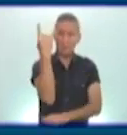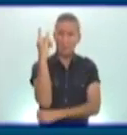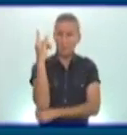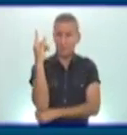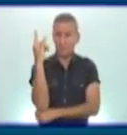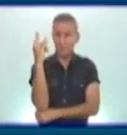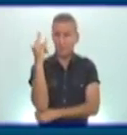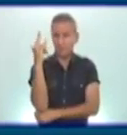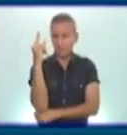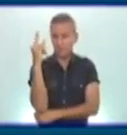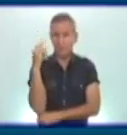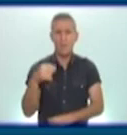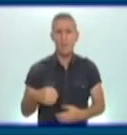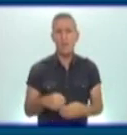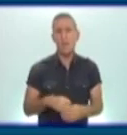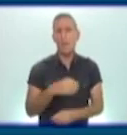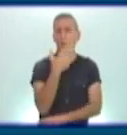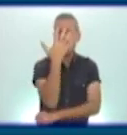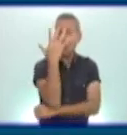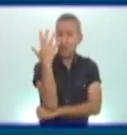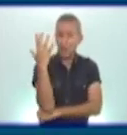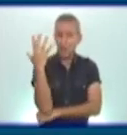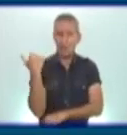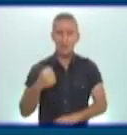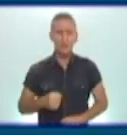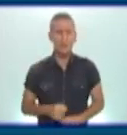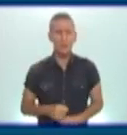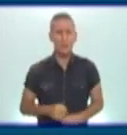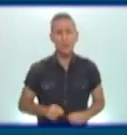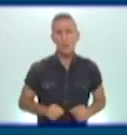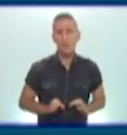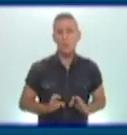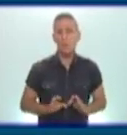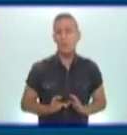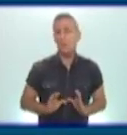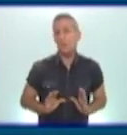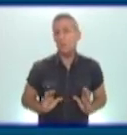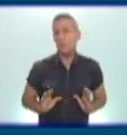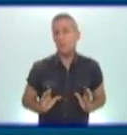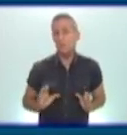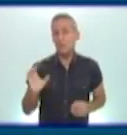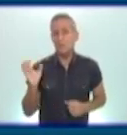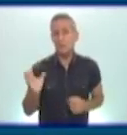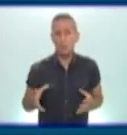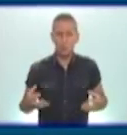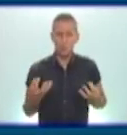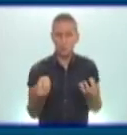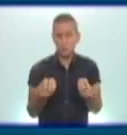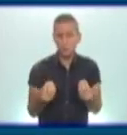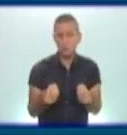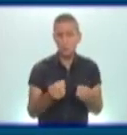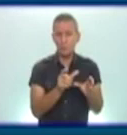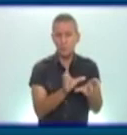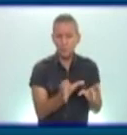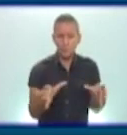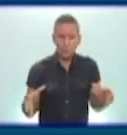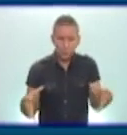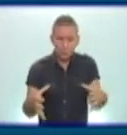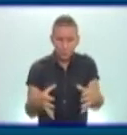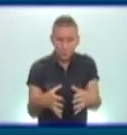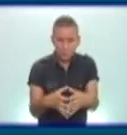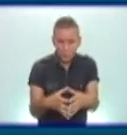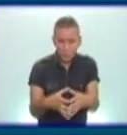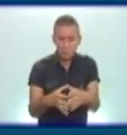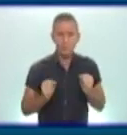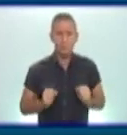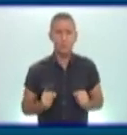caña, árbol. Y los sustantivos colectivos, aunque se expresan en singular, designan una